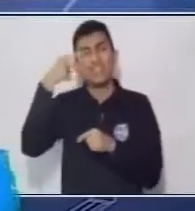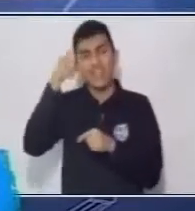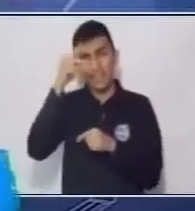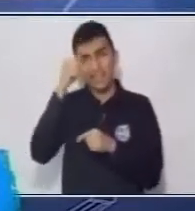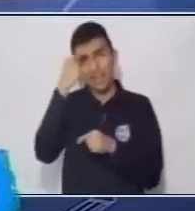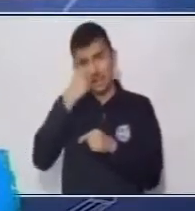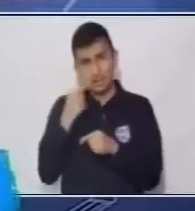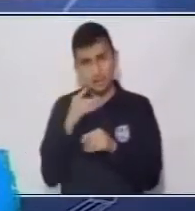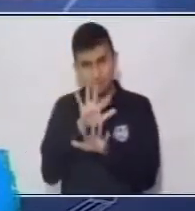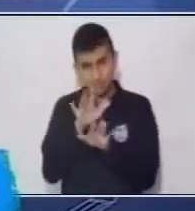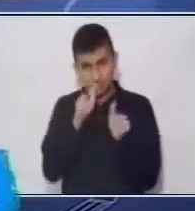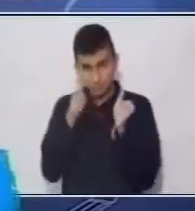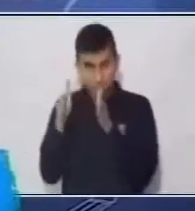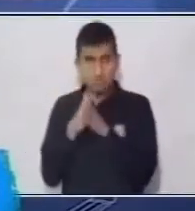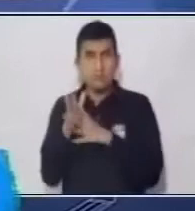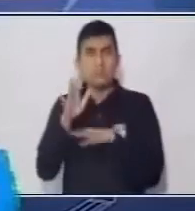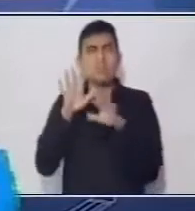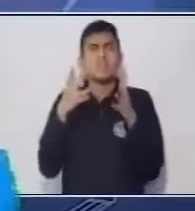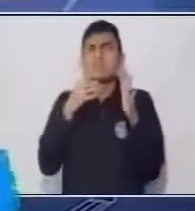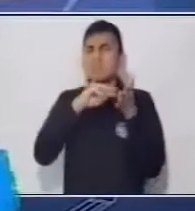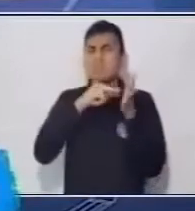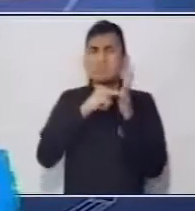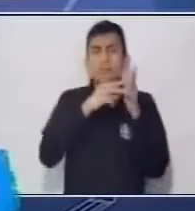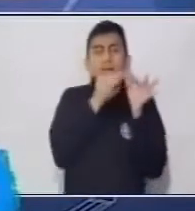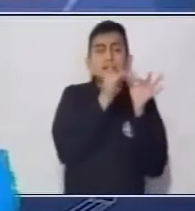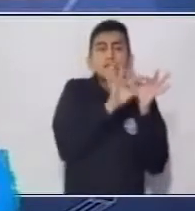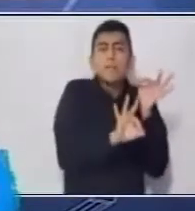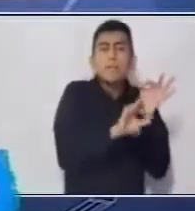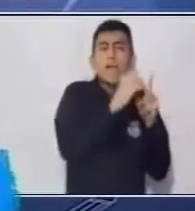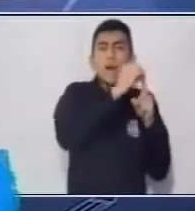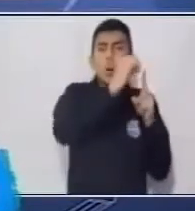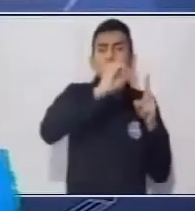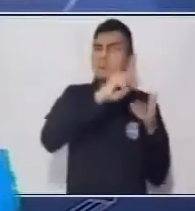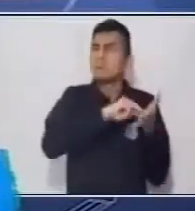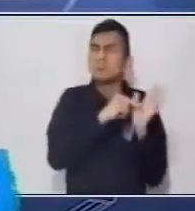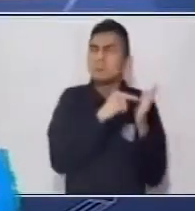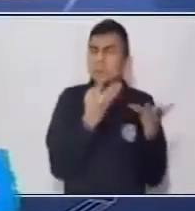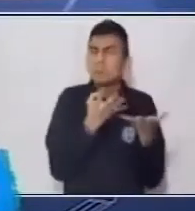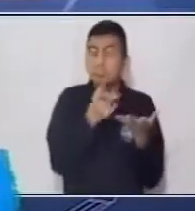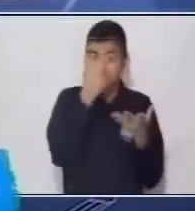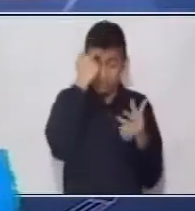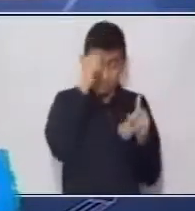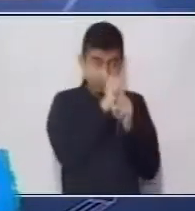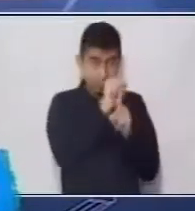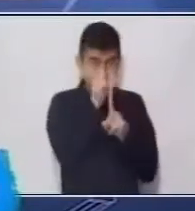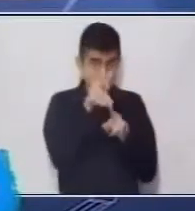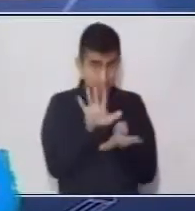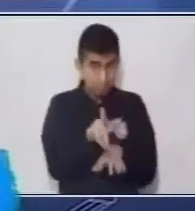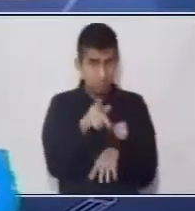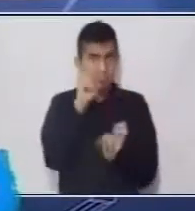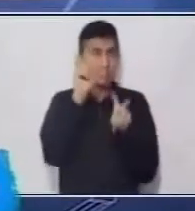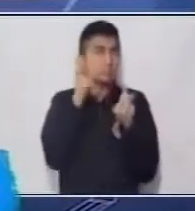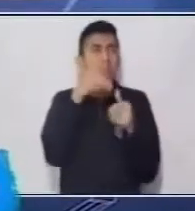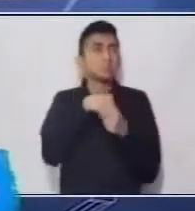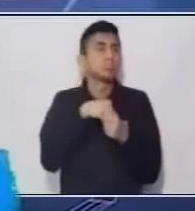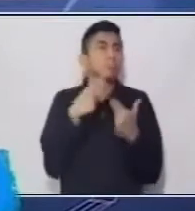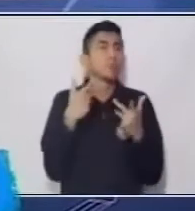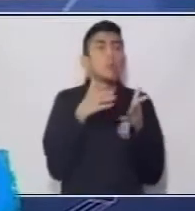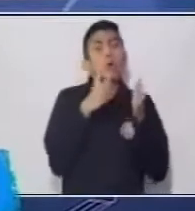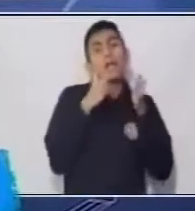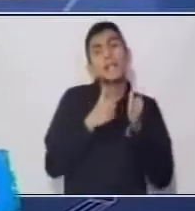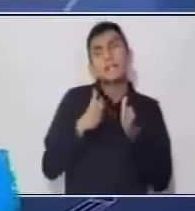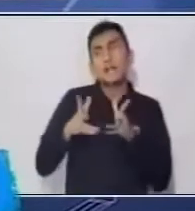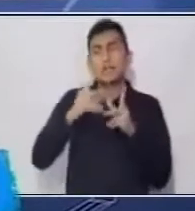Analicemos entonces qué es una oración simple. Si estamos hablando de que estamos clasificando